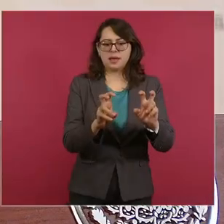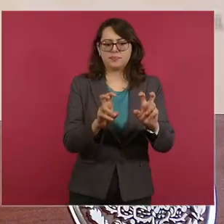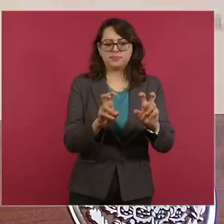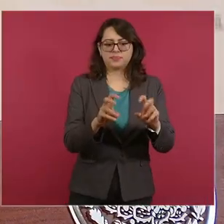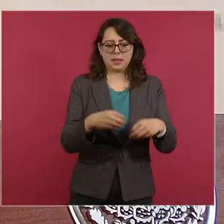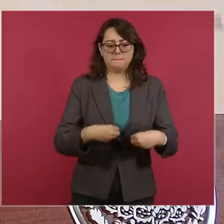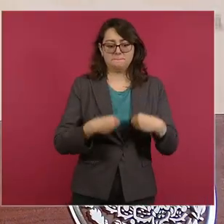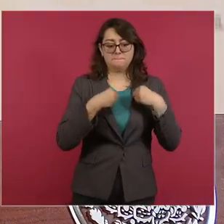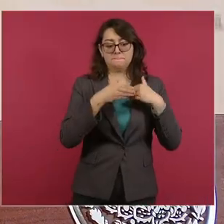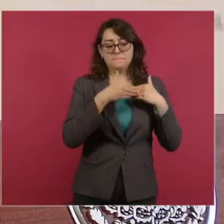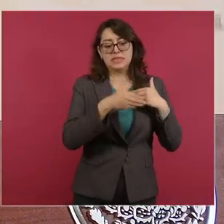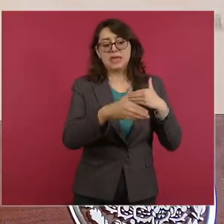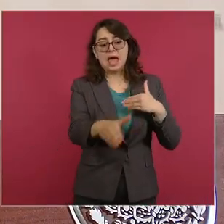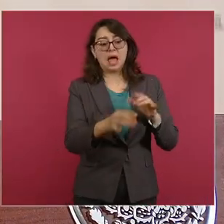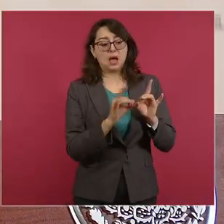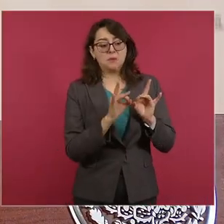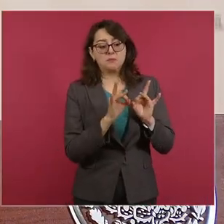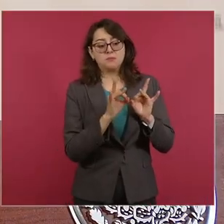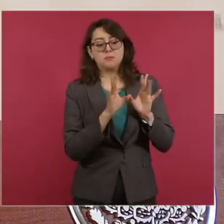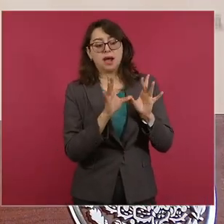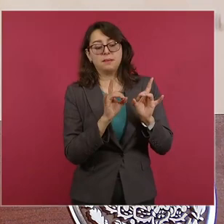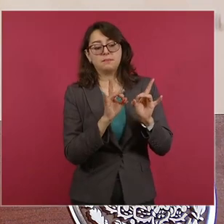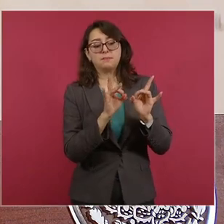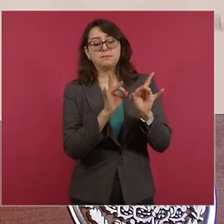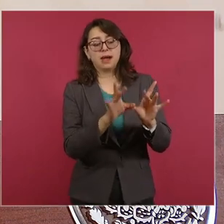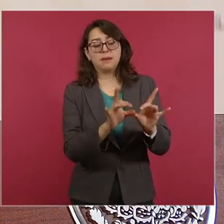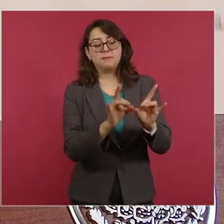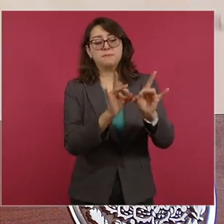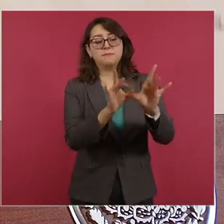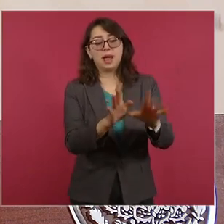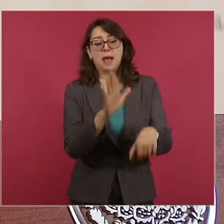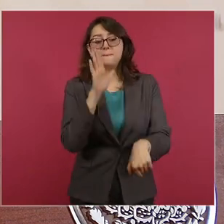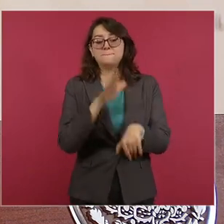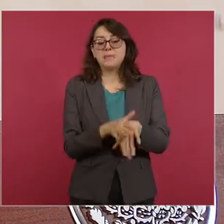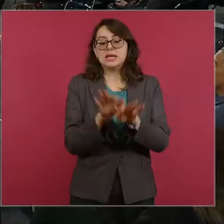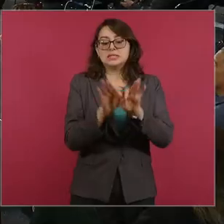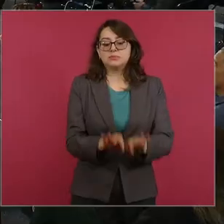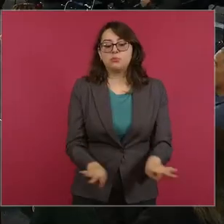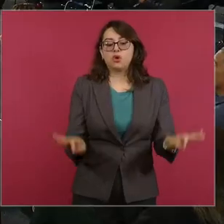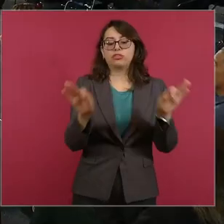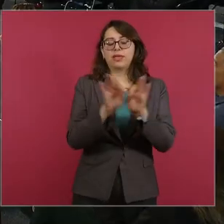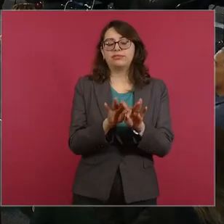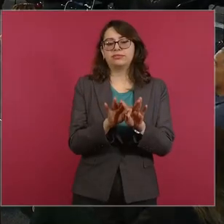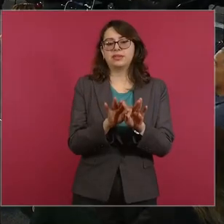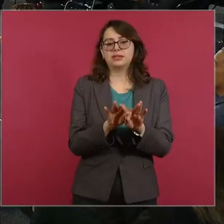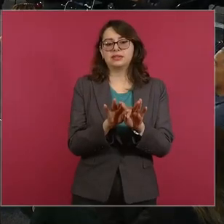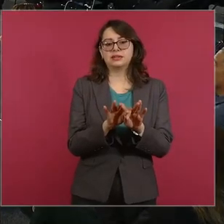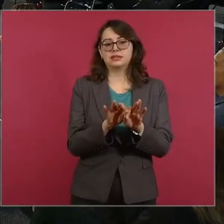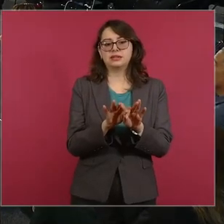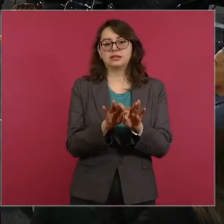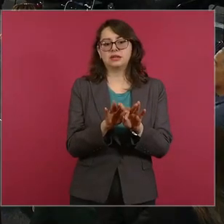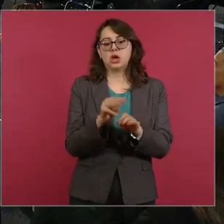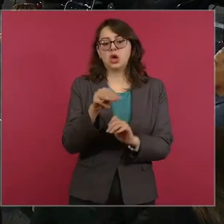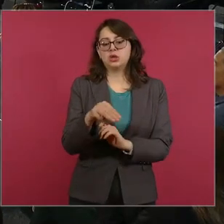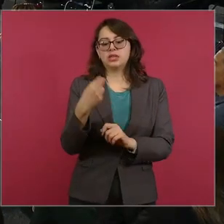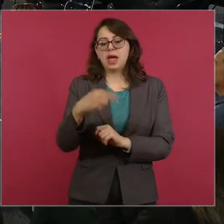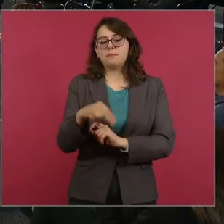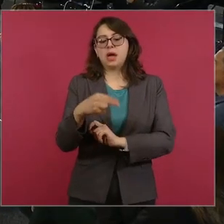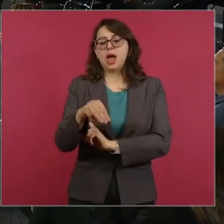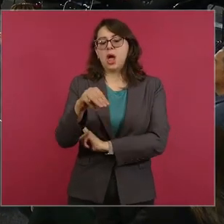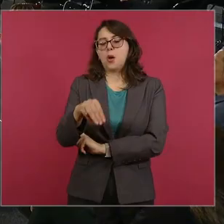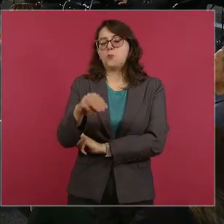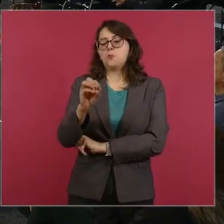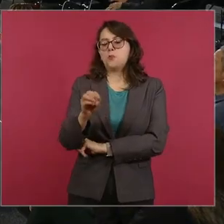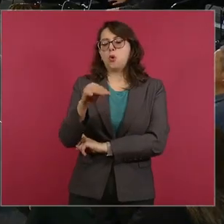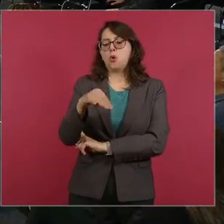¿cómo se llama? sí el libro ¿cómo es? Momentos Estelares Momentos Estelares